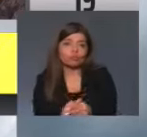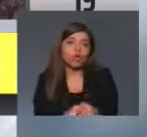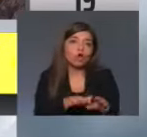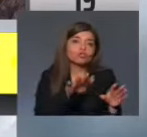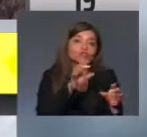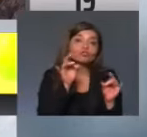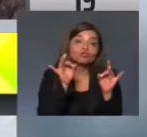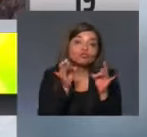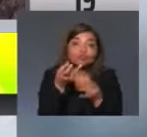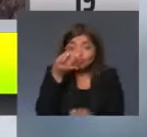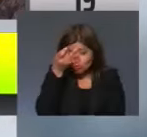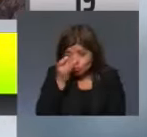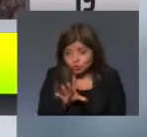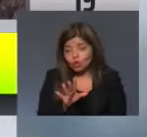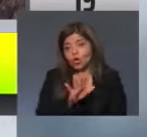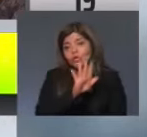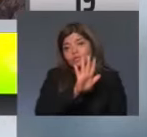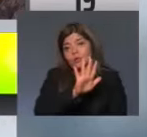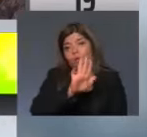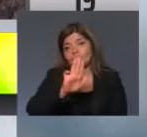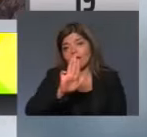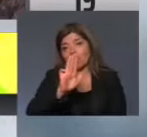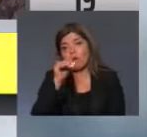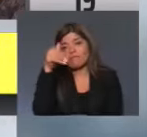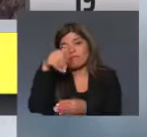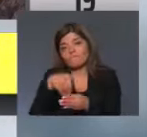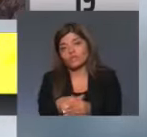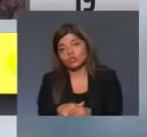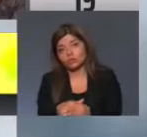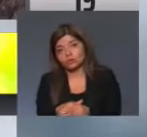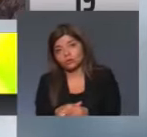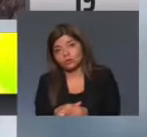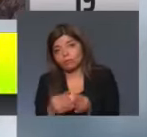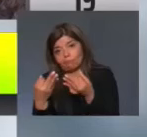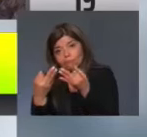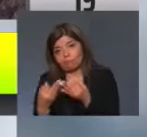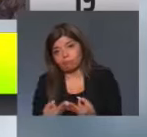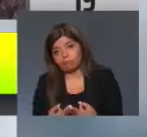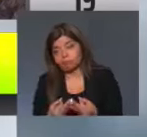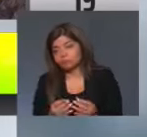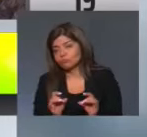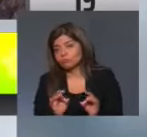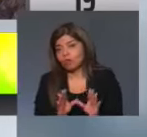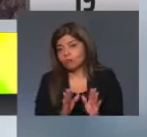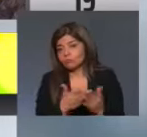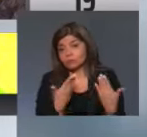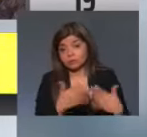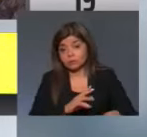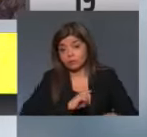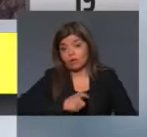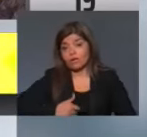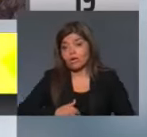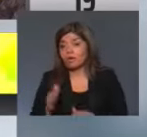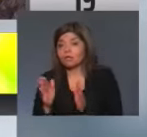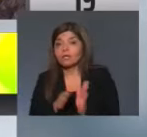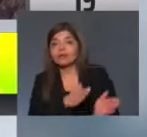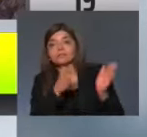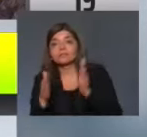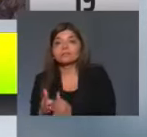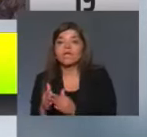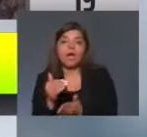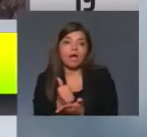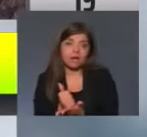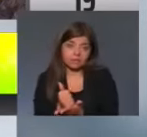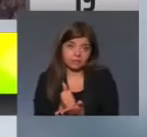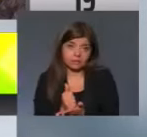votos nada más los que tenían para computar, o muy pocos votos en el tema gobernadores, pasan rápidamente a la de los alcaldes. Ahí la tenemos,